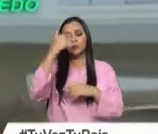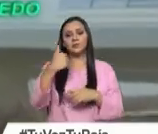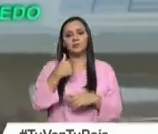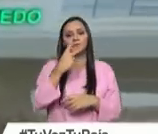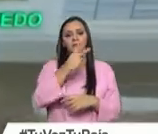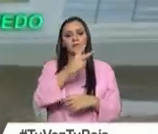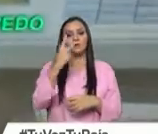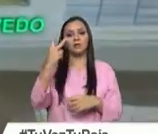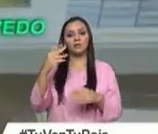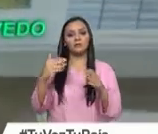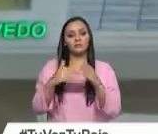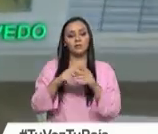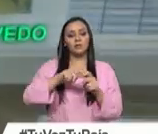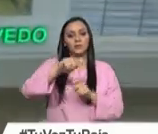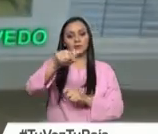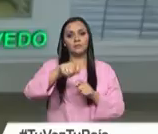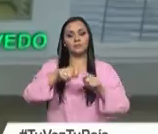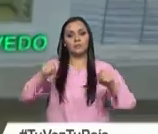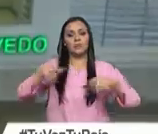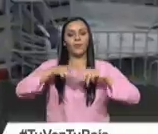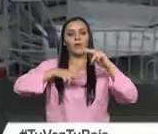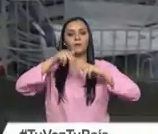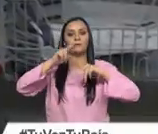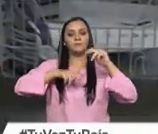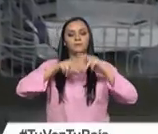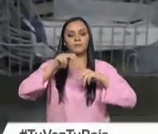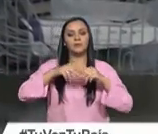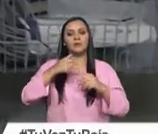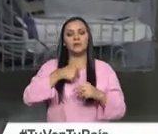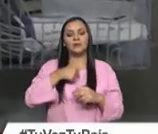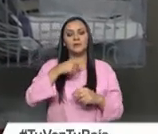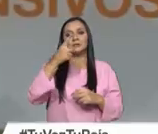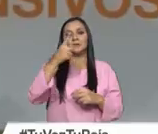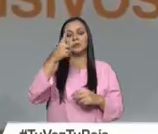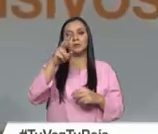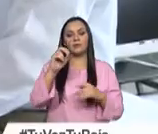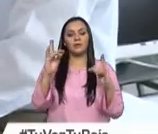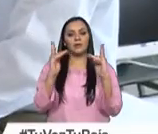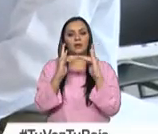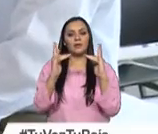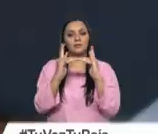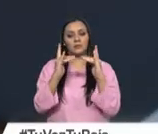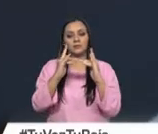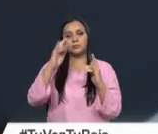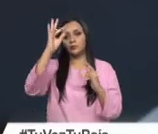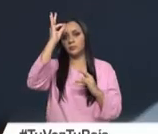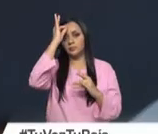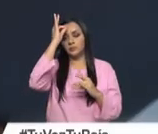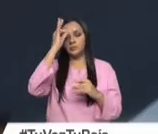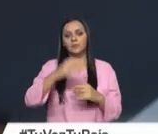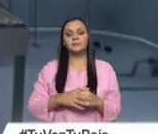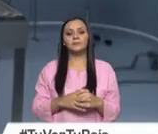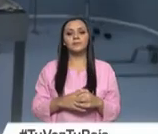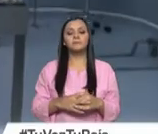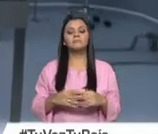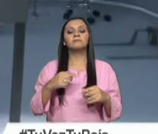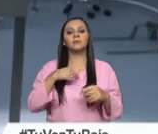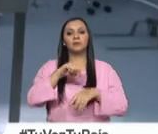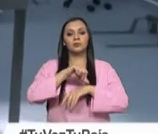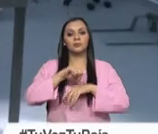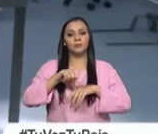metros cuadrados de construcción, dispone de 120 camas y servicios como hospitalización, cirugía